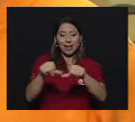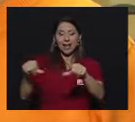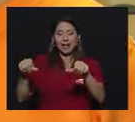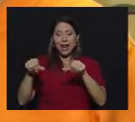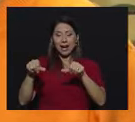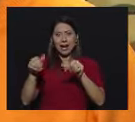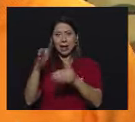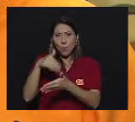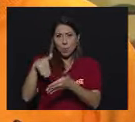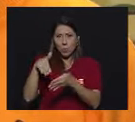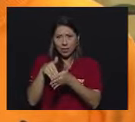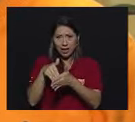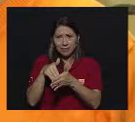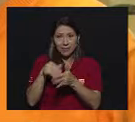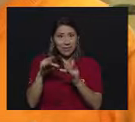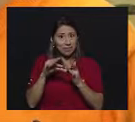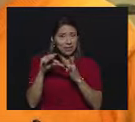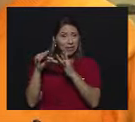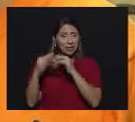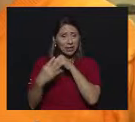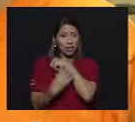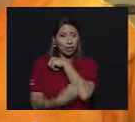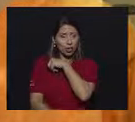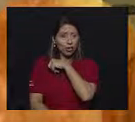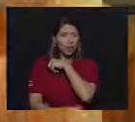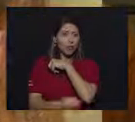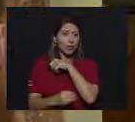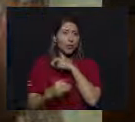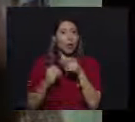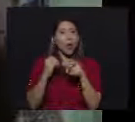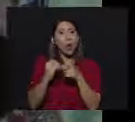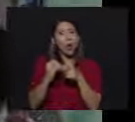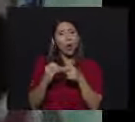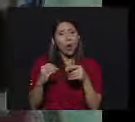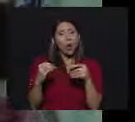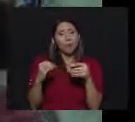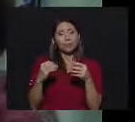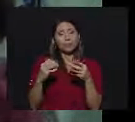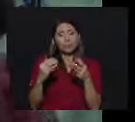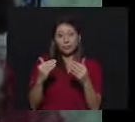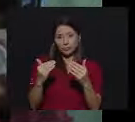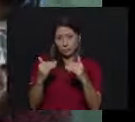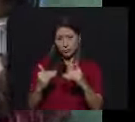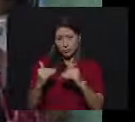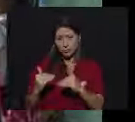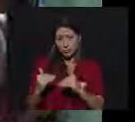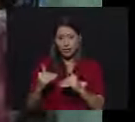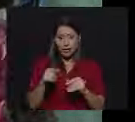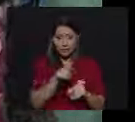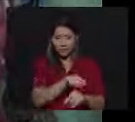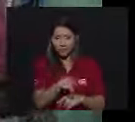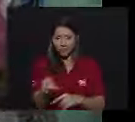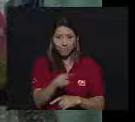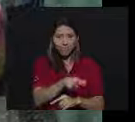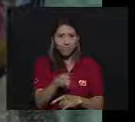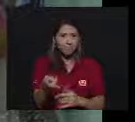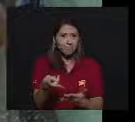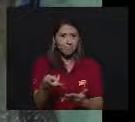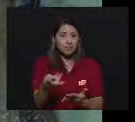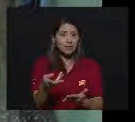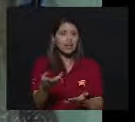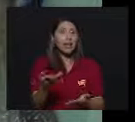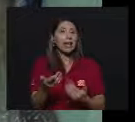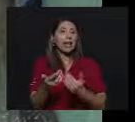metropolitana, sobre todo en sectores urbanos marginales o de segregación urbana, la primaria es al rato lo poquito